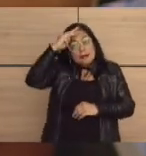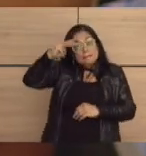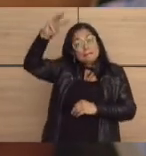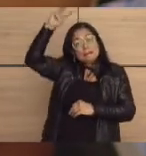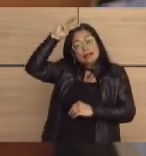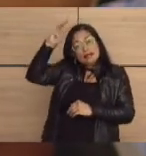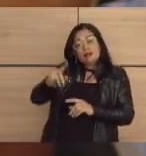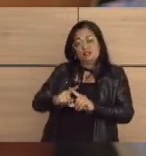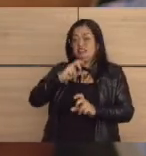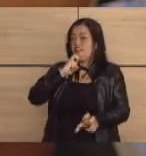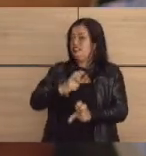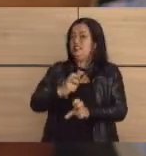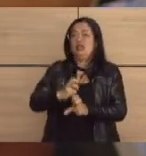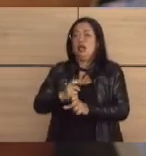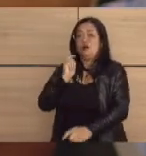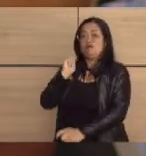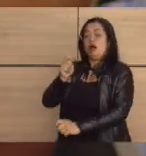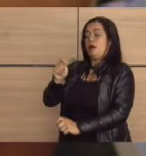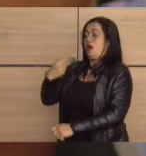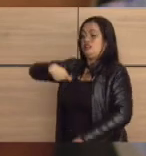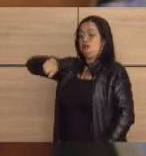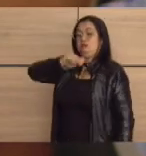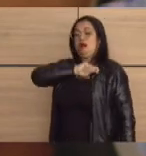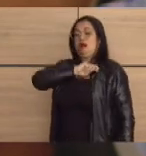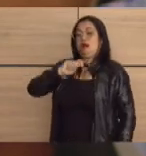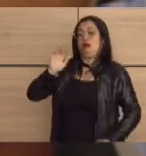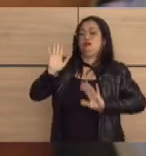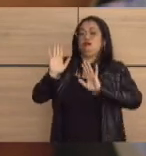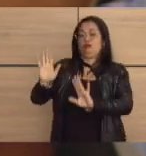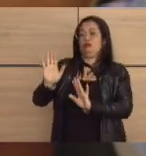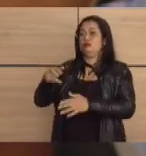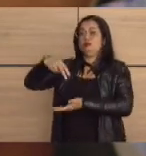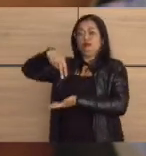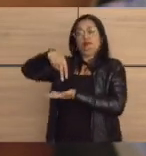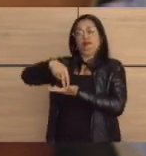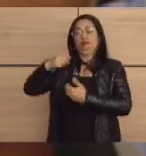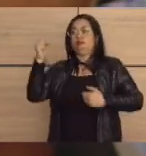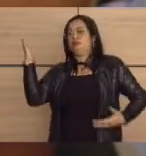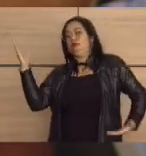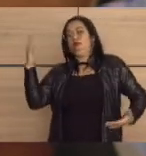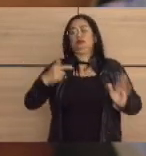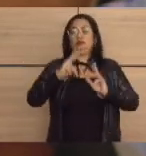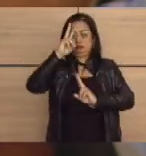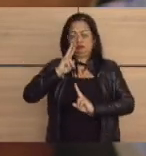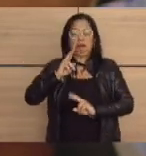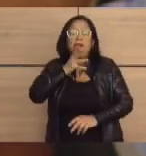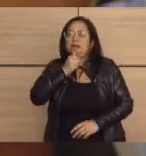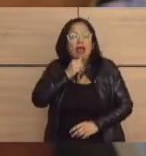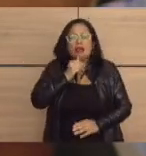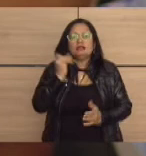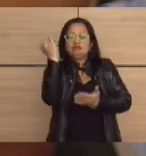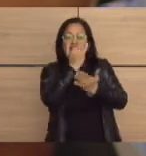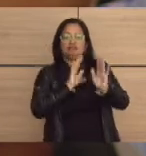un conquistador español. En cambio, es fácil encontrar monumentos a Cuauhtémoc y a Moctezuma, y desde